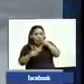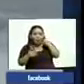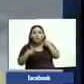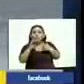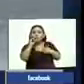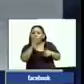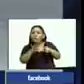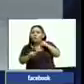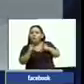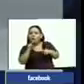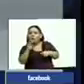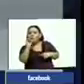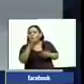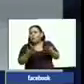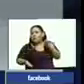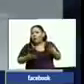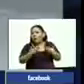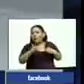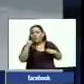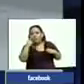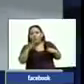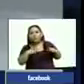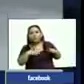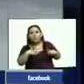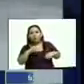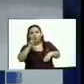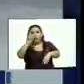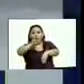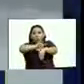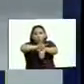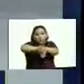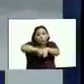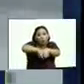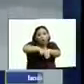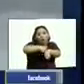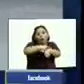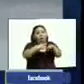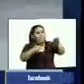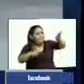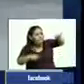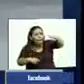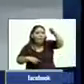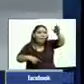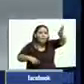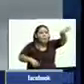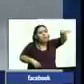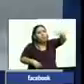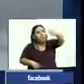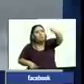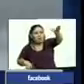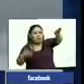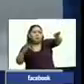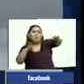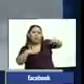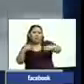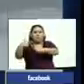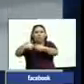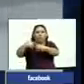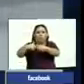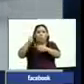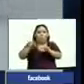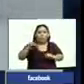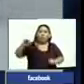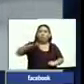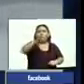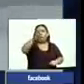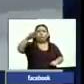autoridades dicen que el avión tiene todavía por lo menos dos horas tenía dos horas de autonomía de vuelo porque tenía el suficiente combustible para permanecer en